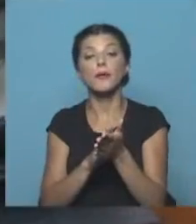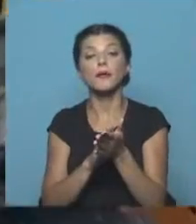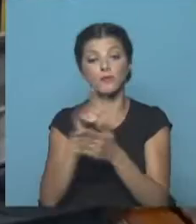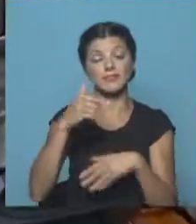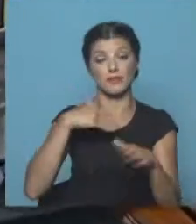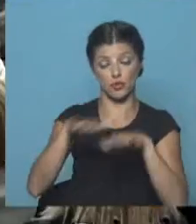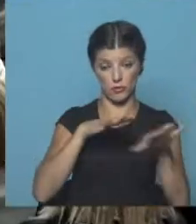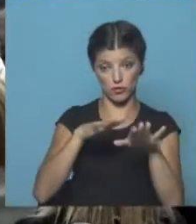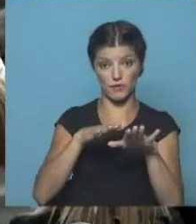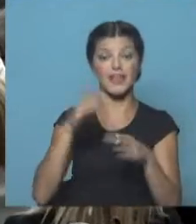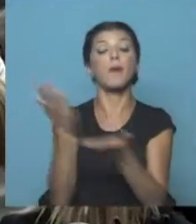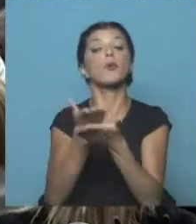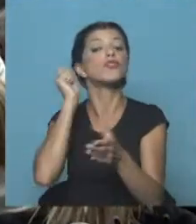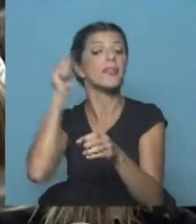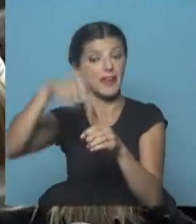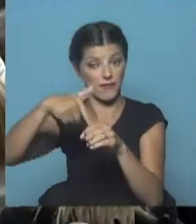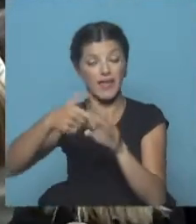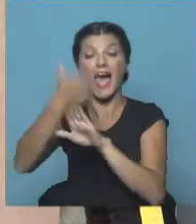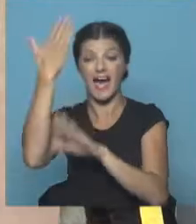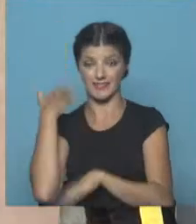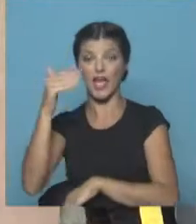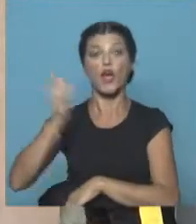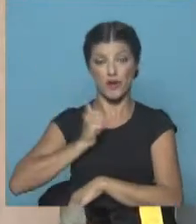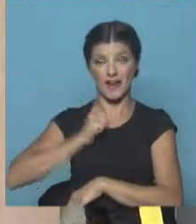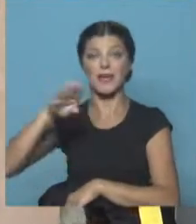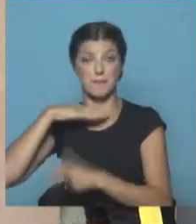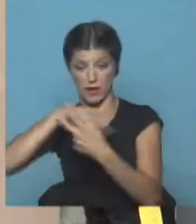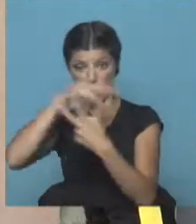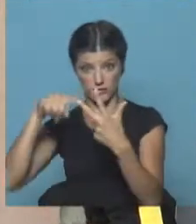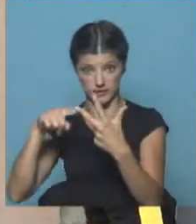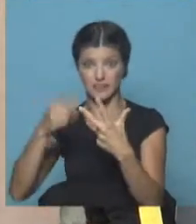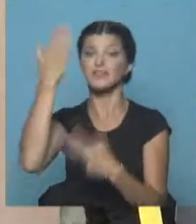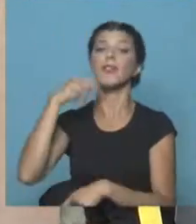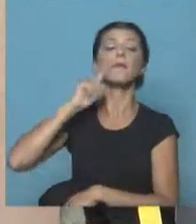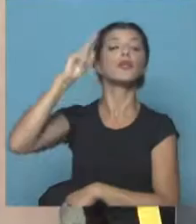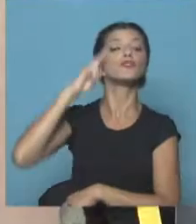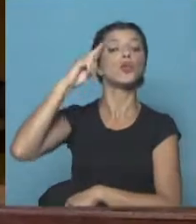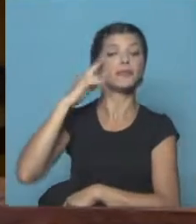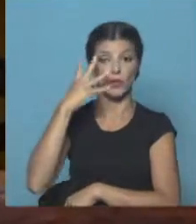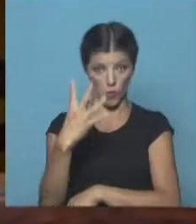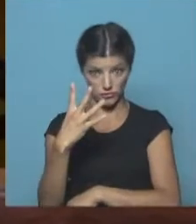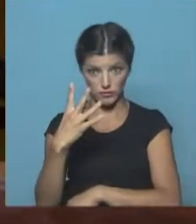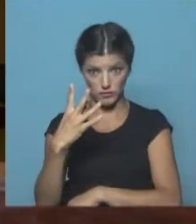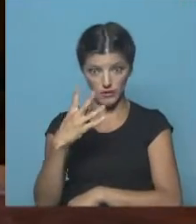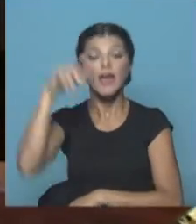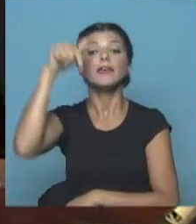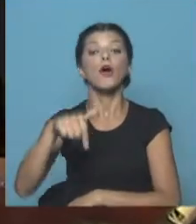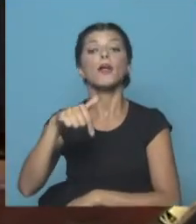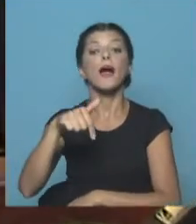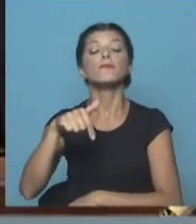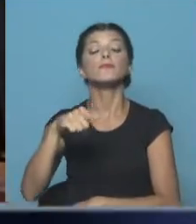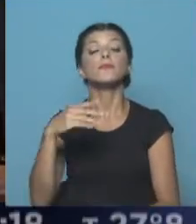en el NAFTA, un acuerdo firmado con Canadá y México que rige desde 1994 y que el nuevo presidente